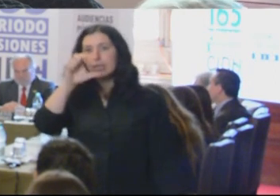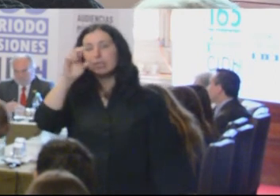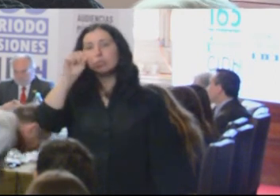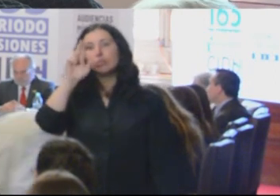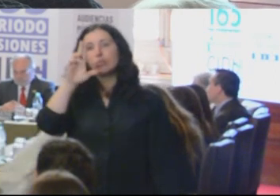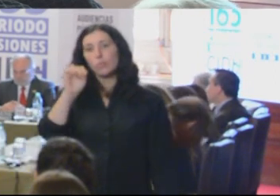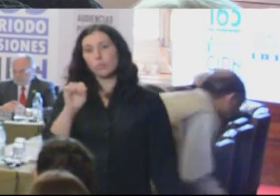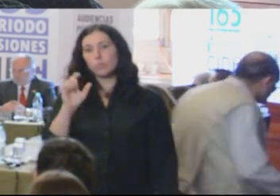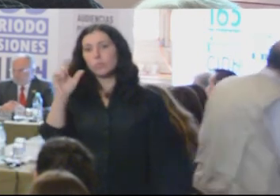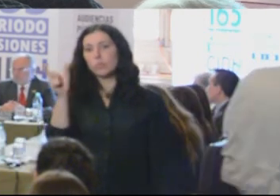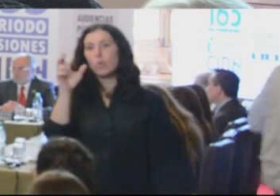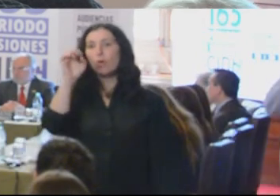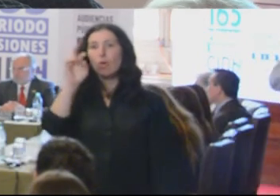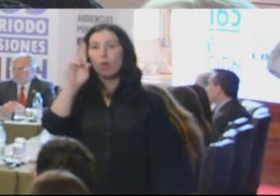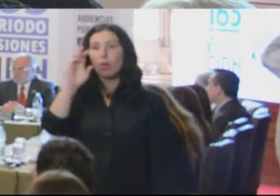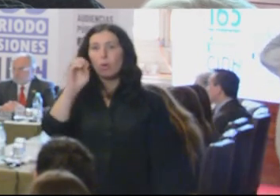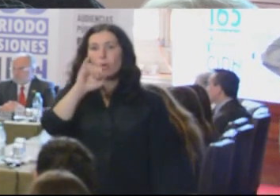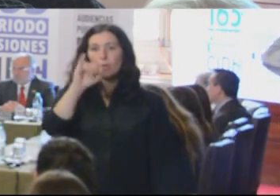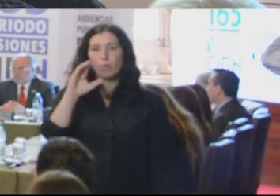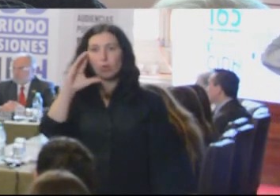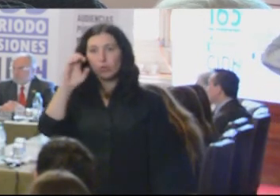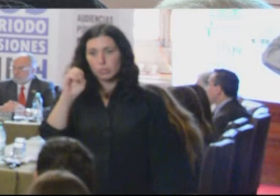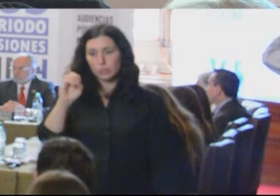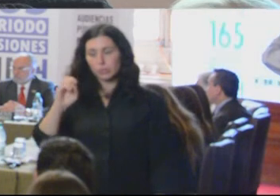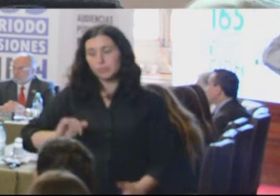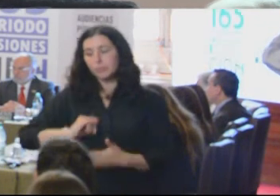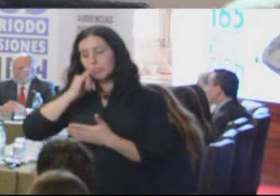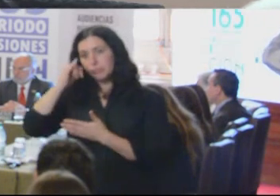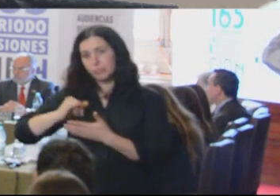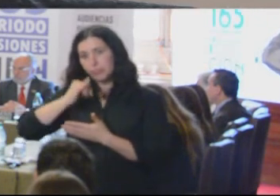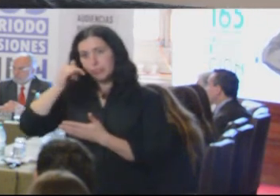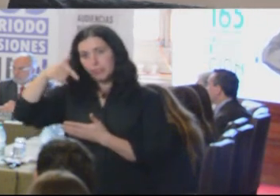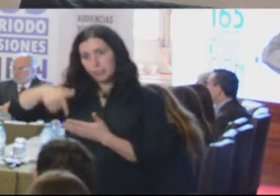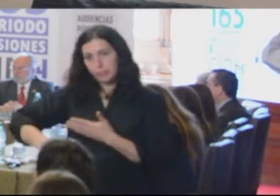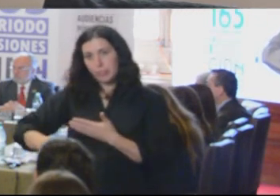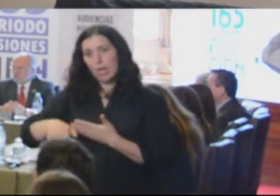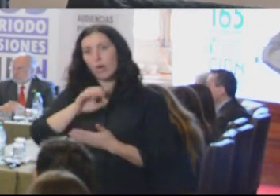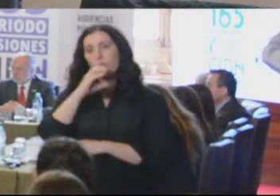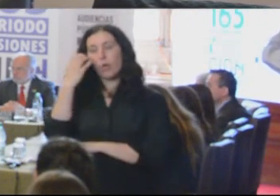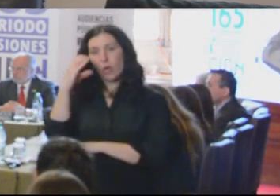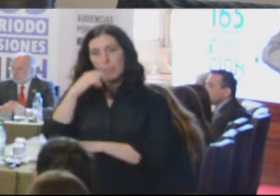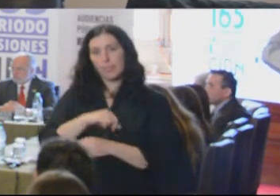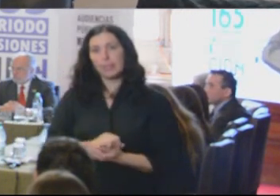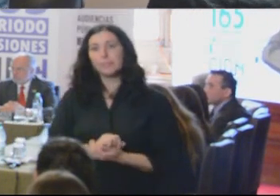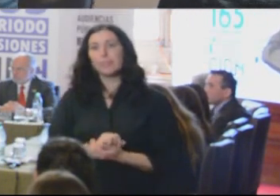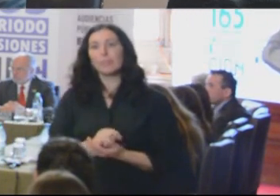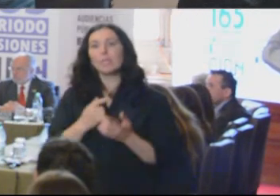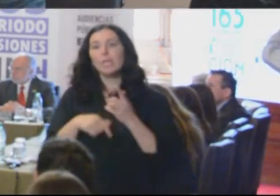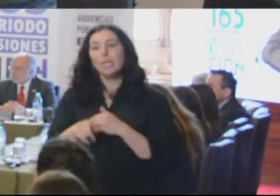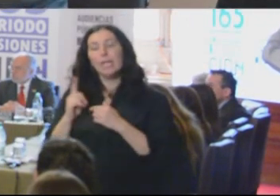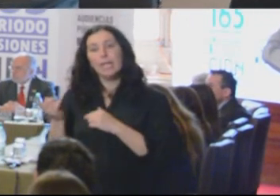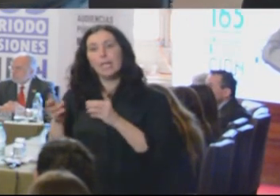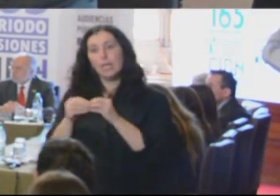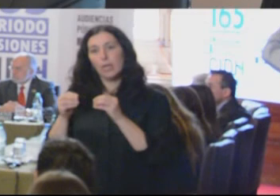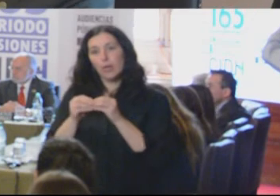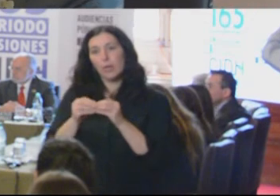relator el país para el estado de colombia el comisionado paulo está